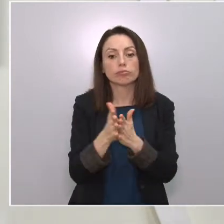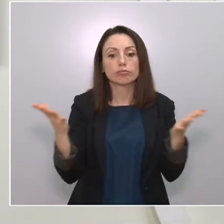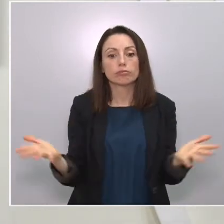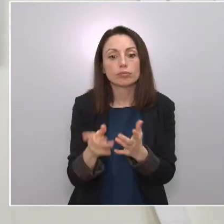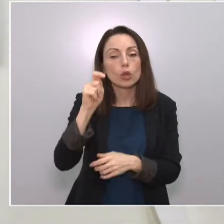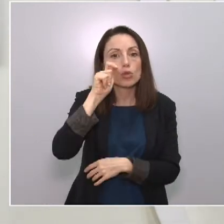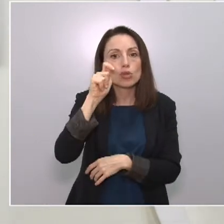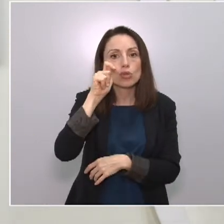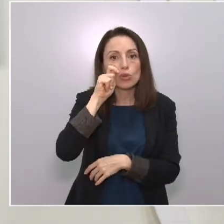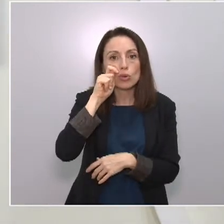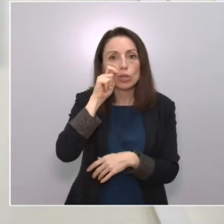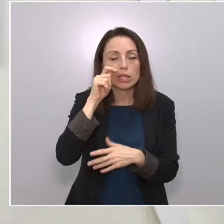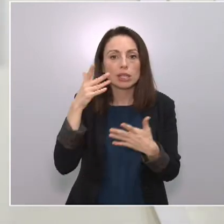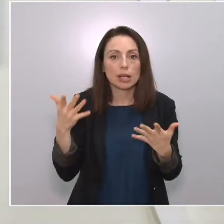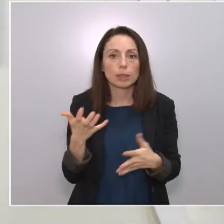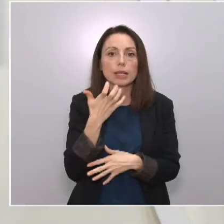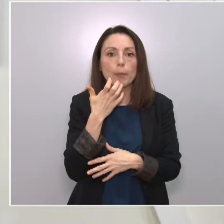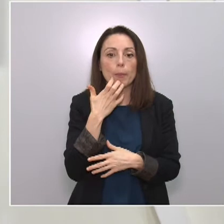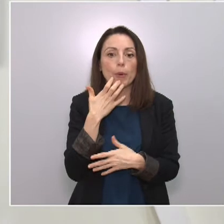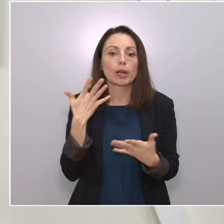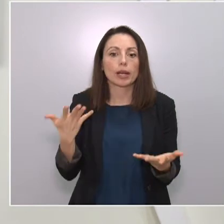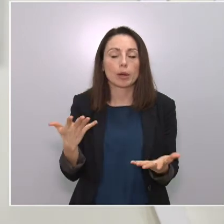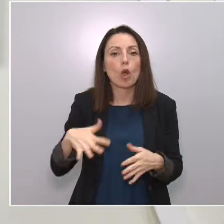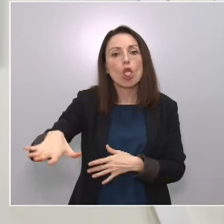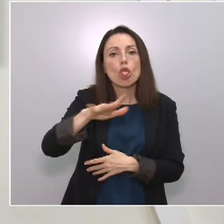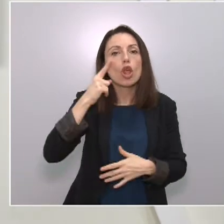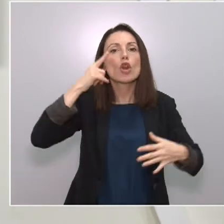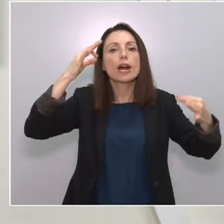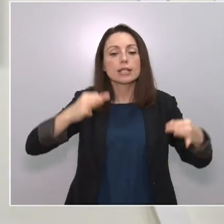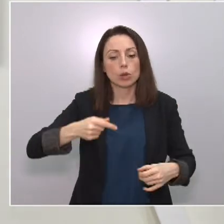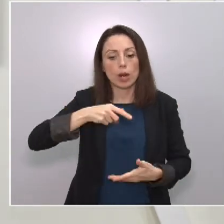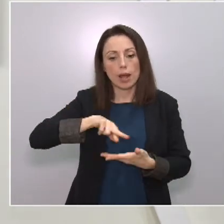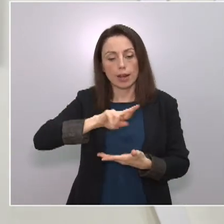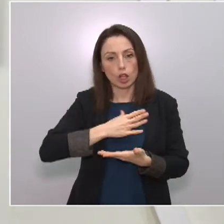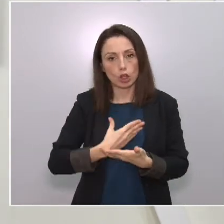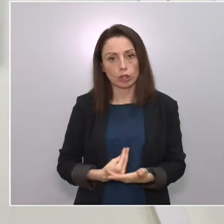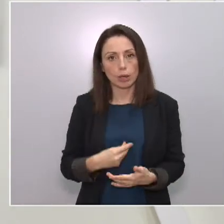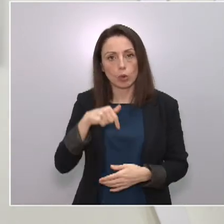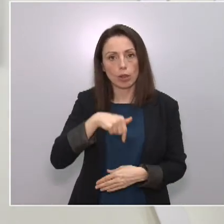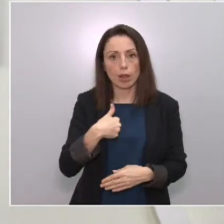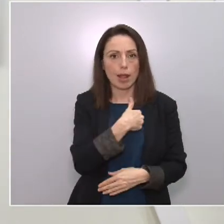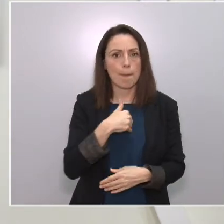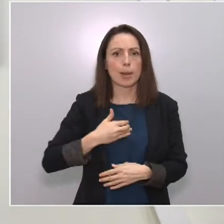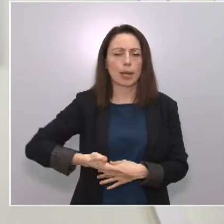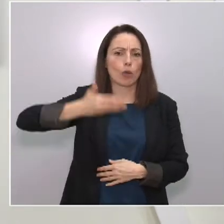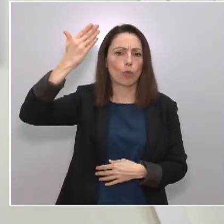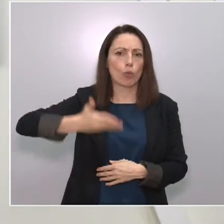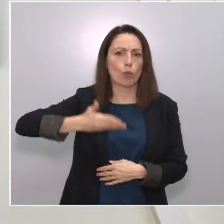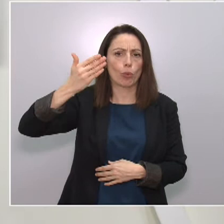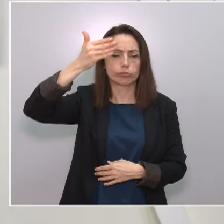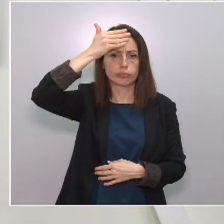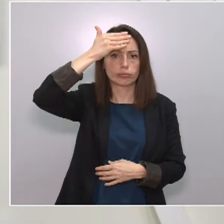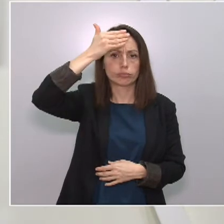promocionar turísticamente los destinos seguros, y ahí es donde la región de Murcia puede jugar un papel fundamental, un papel